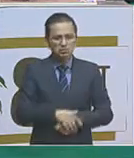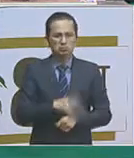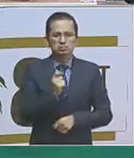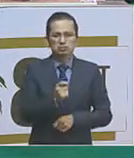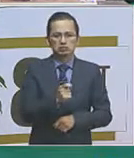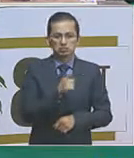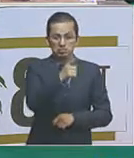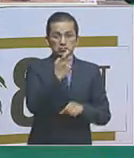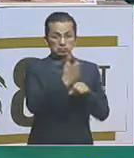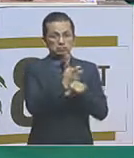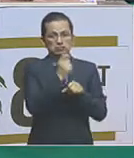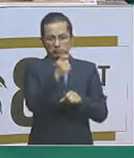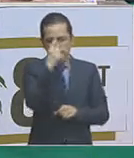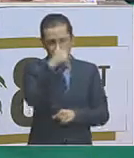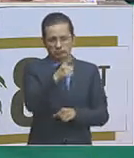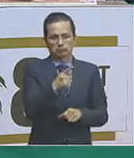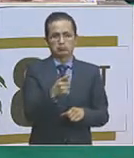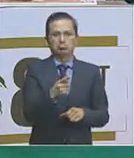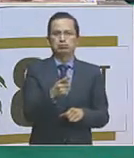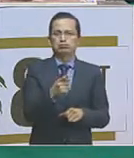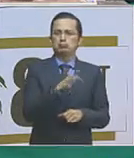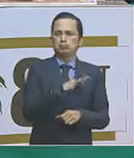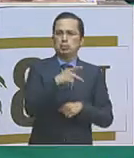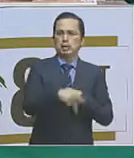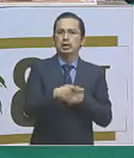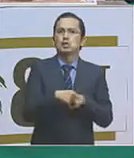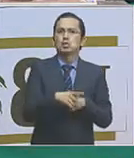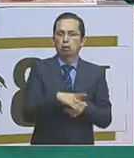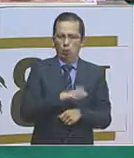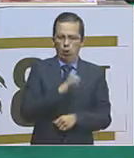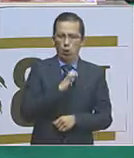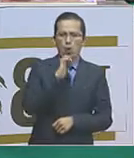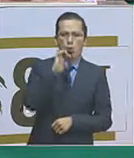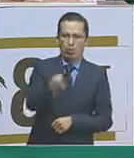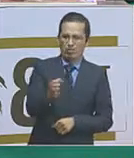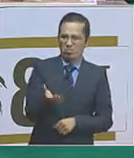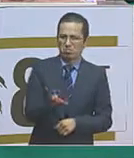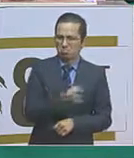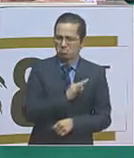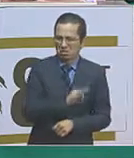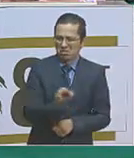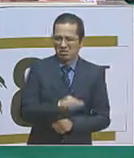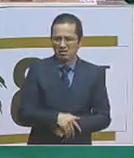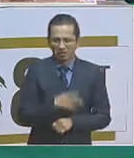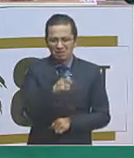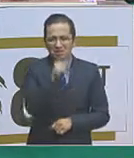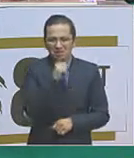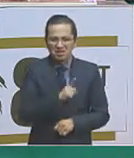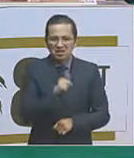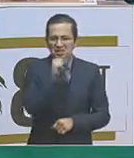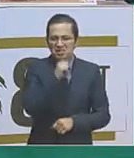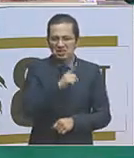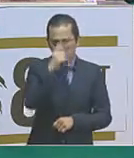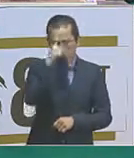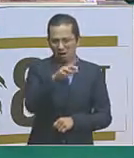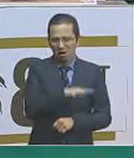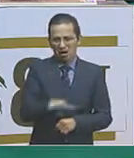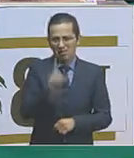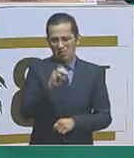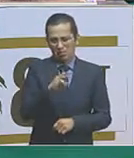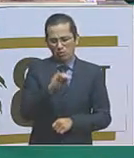del peligro de odio y las mentiras que dañan la calidad democrática existe entonces